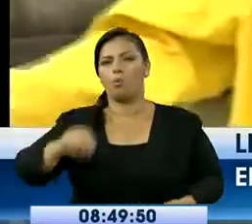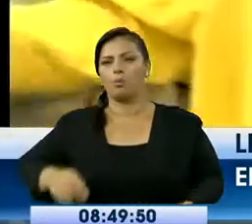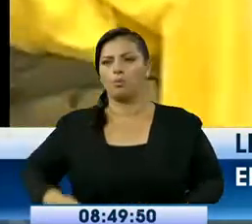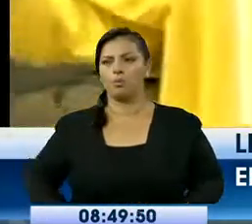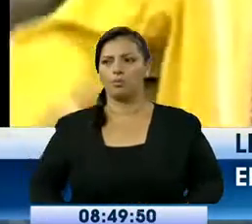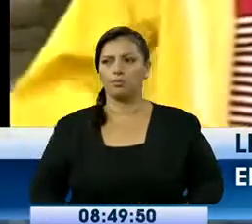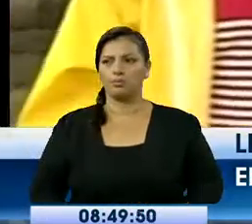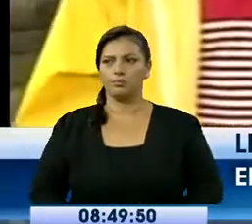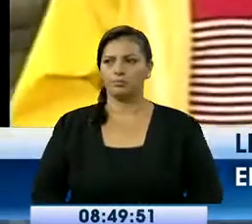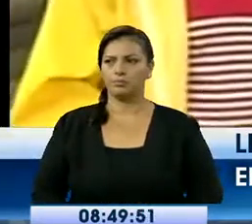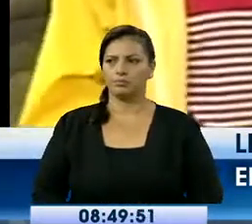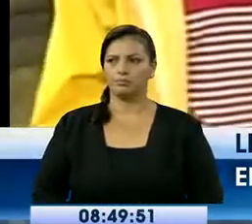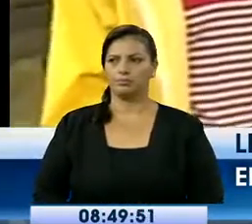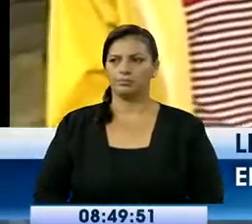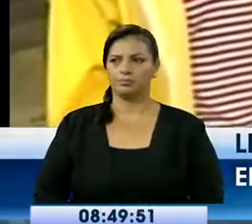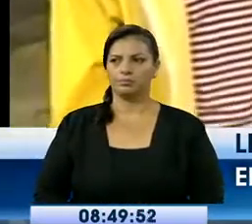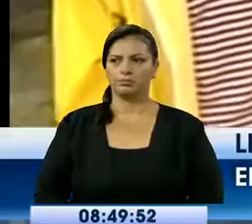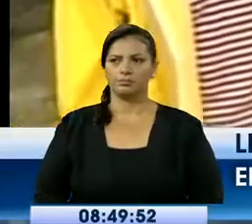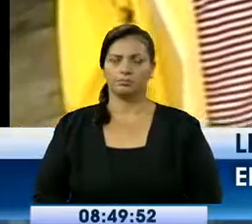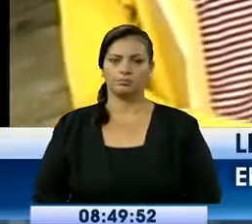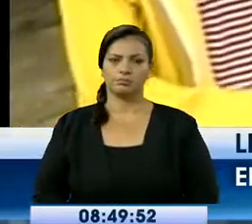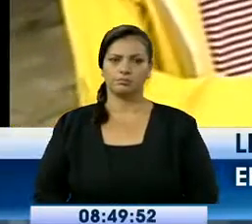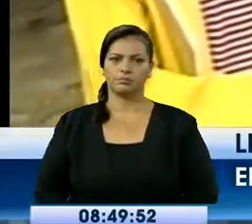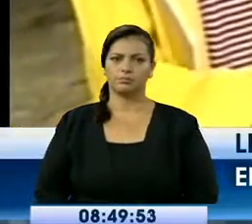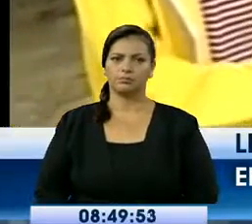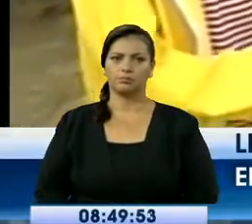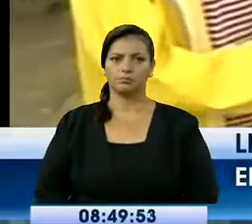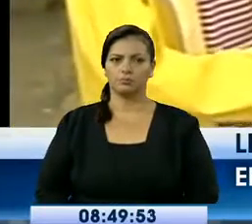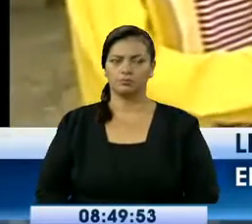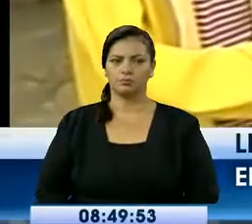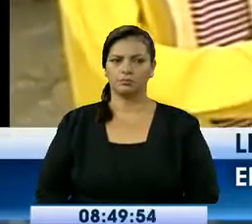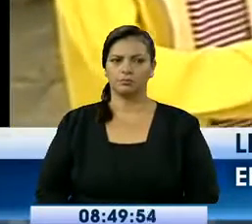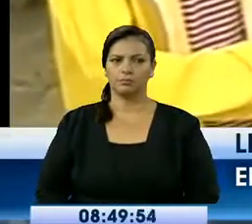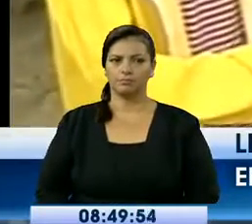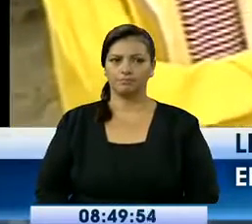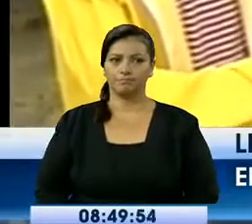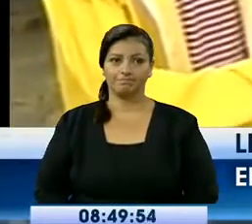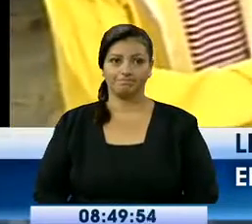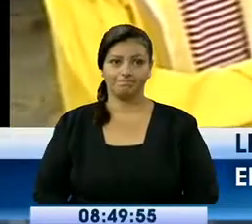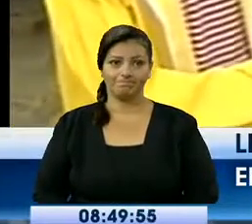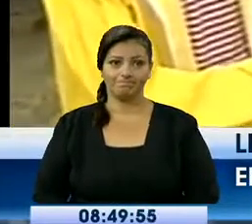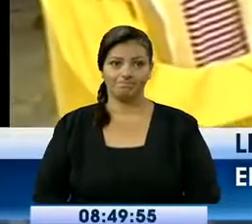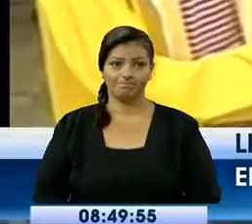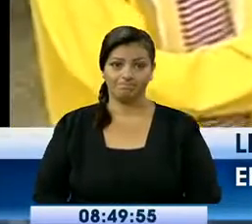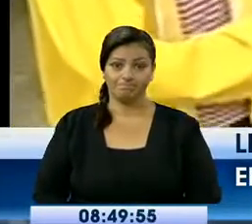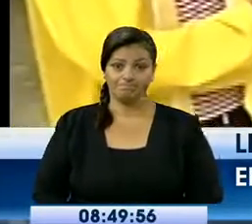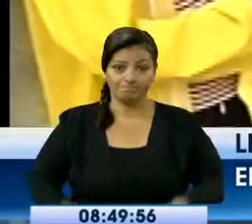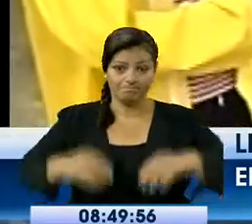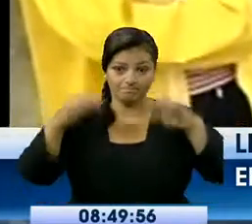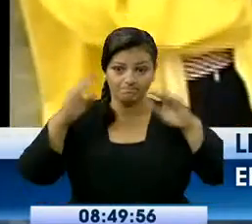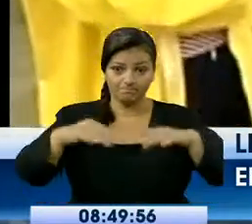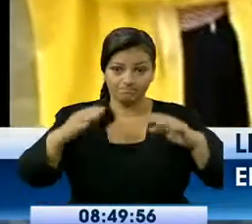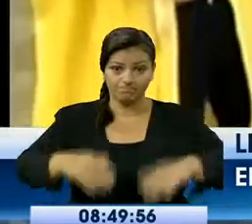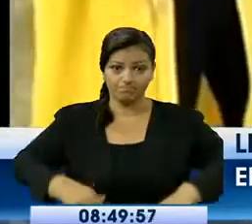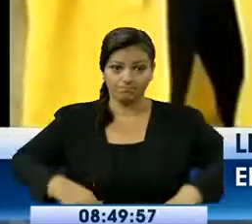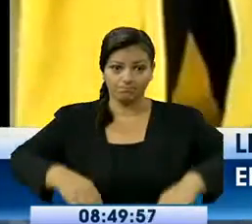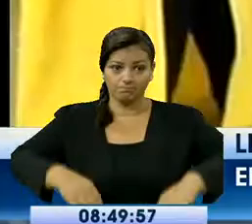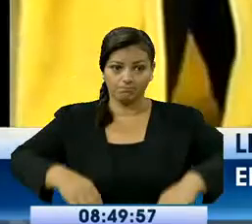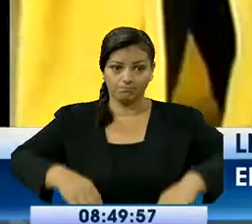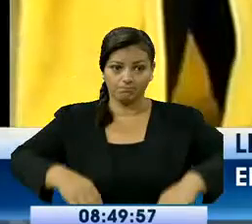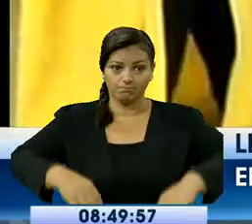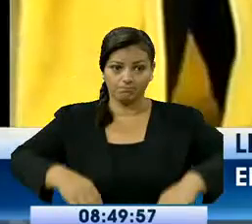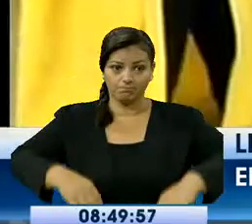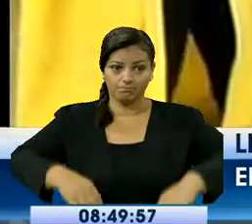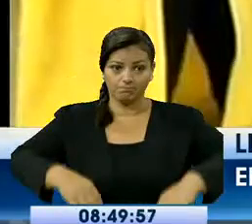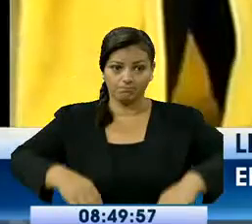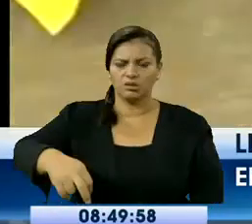se lo lleva al río. Por eso aquí, en la hora cuando el río baja grande, la gente no pasa. La gente se queda parada, esperate a la hora que